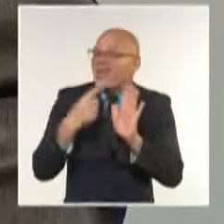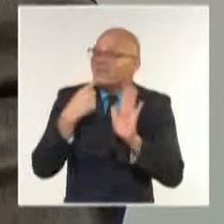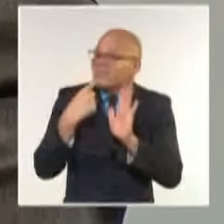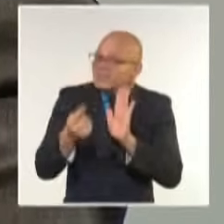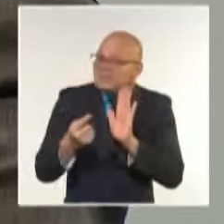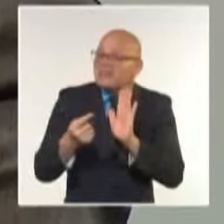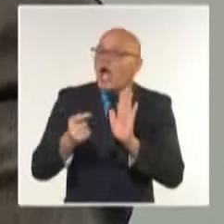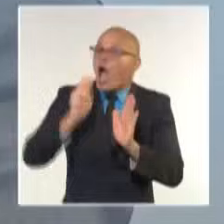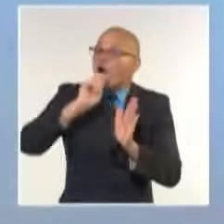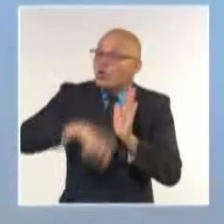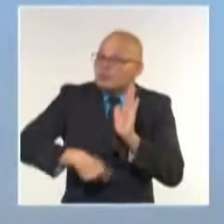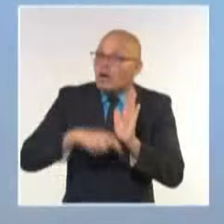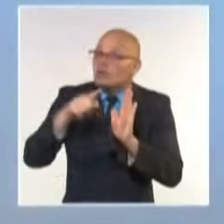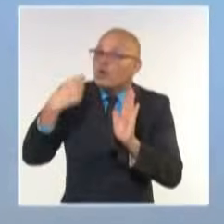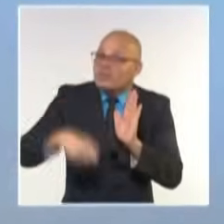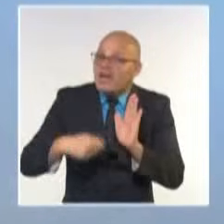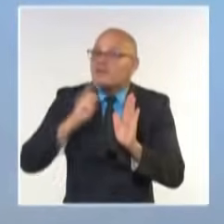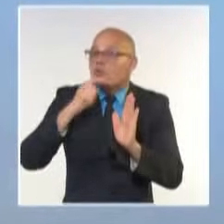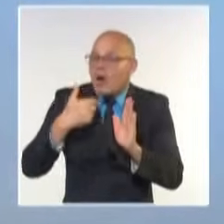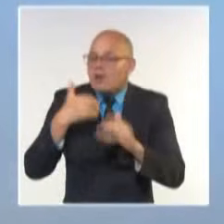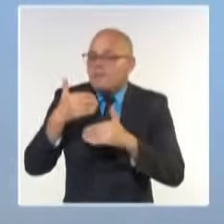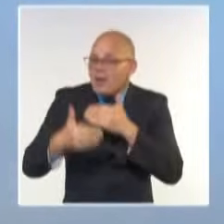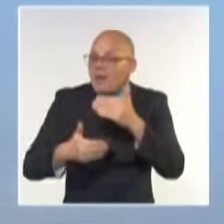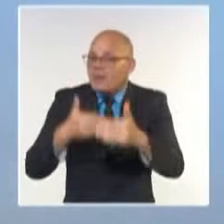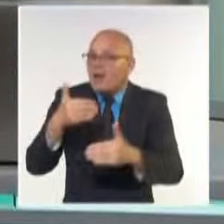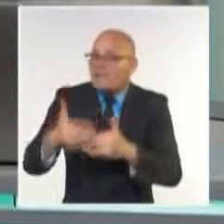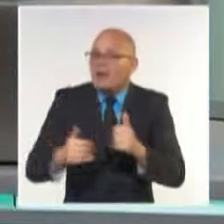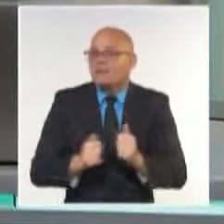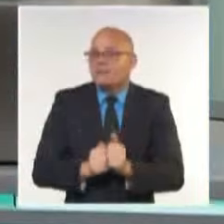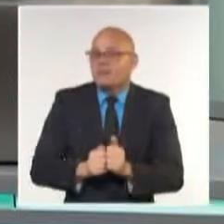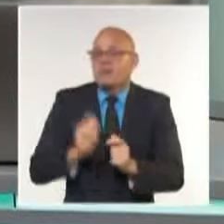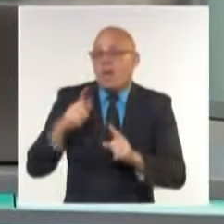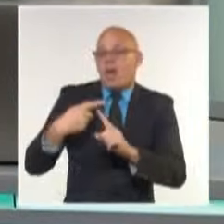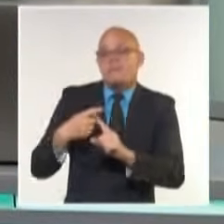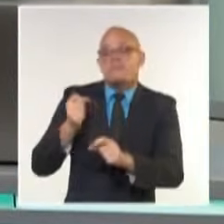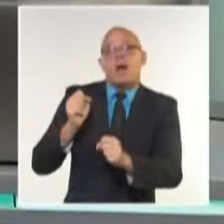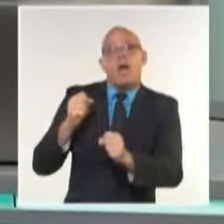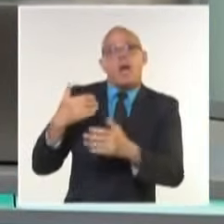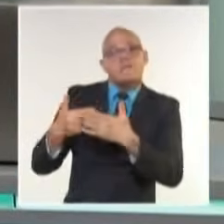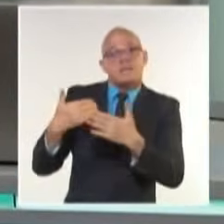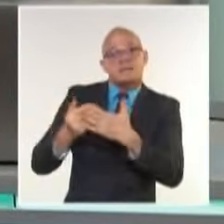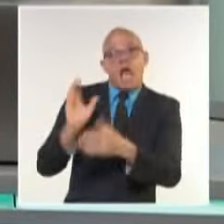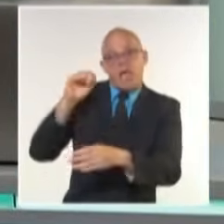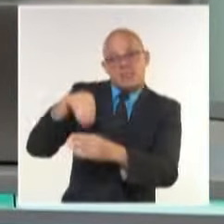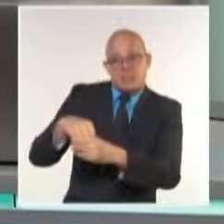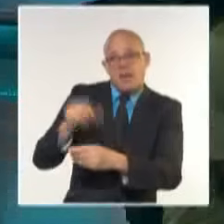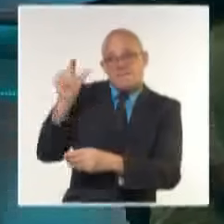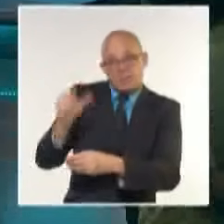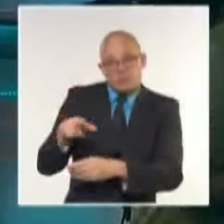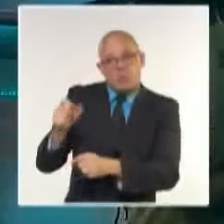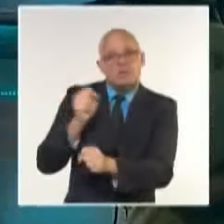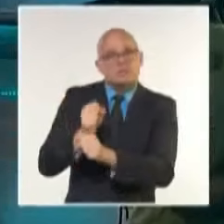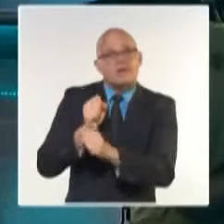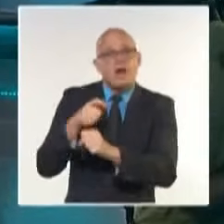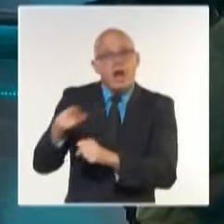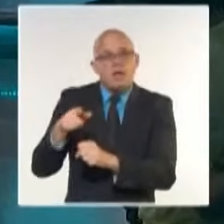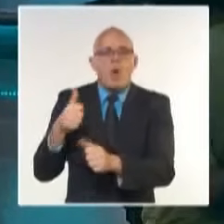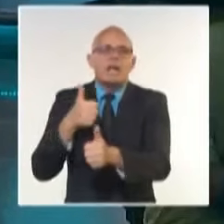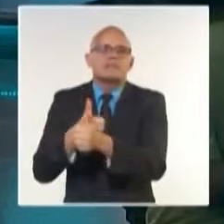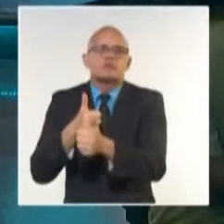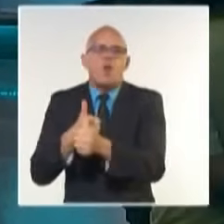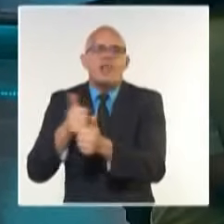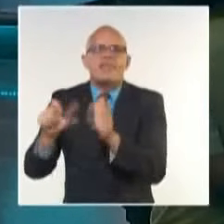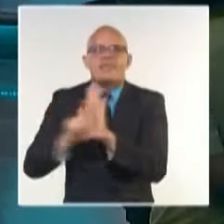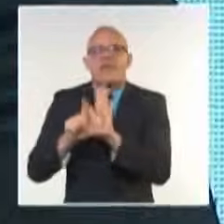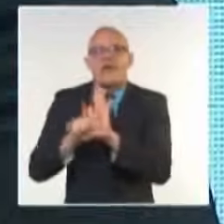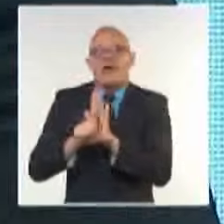legales. No obedecieron. Hay asesores legales que dijeron no estamos de acuerdo con que hagan ese contrato. En la mayor parte Sí, de los casos. En este caso, en la mayoría de los casos sucede.